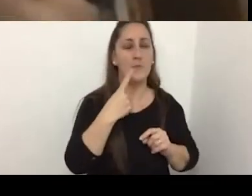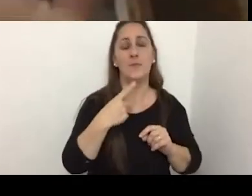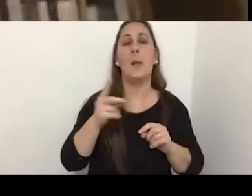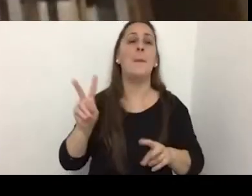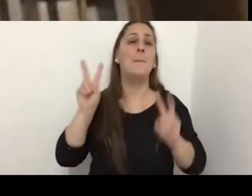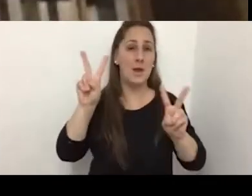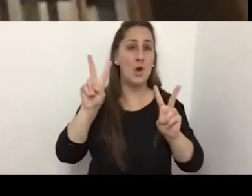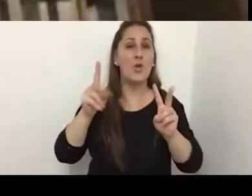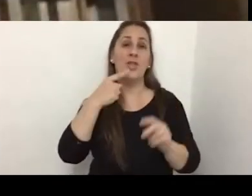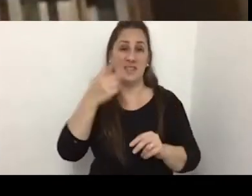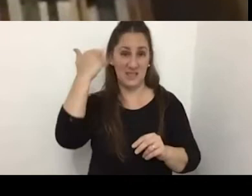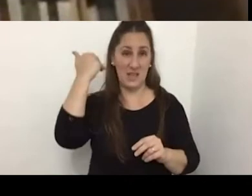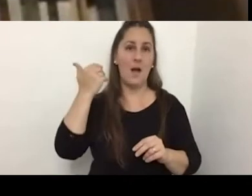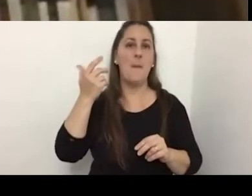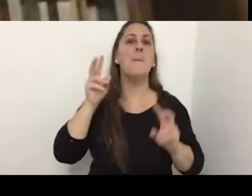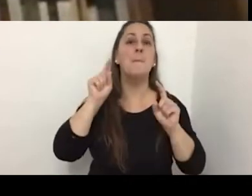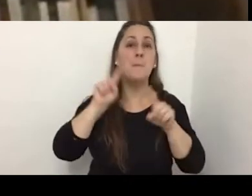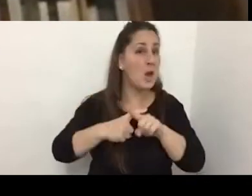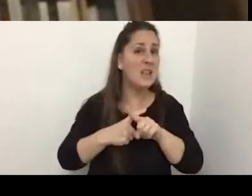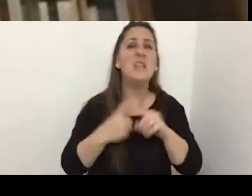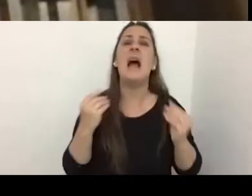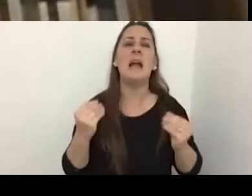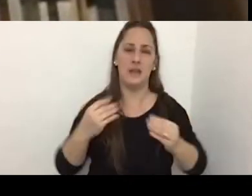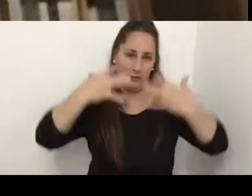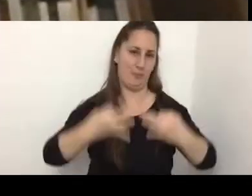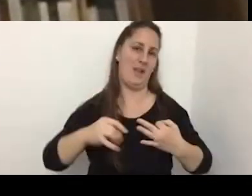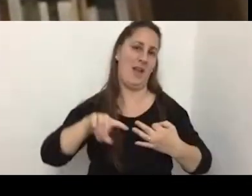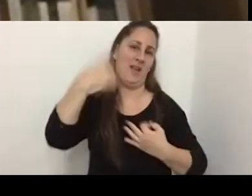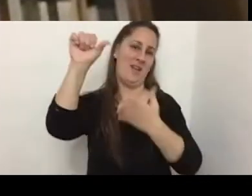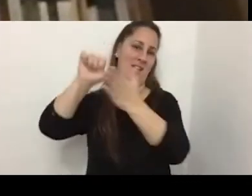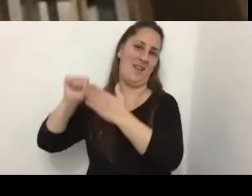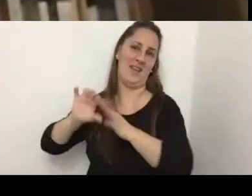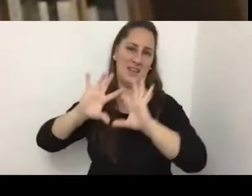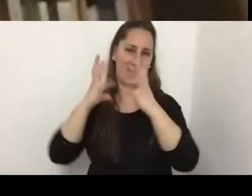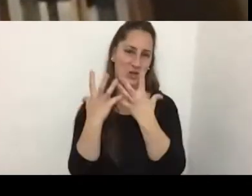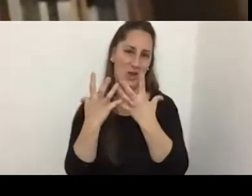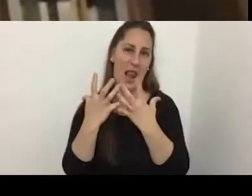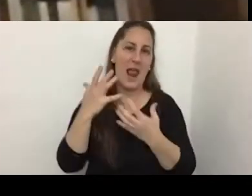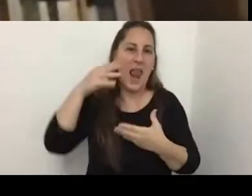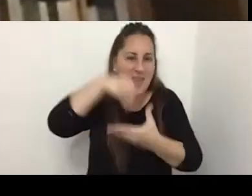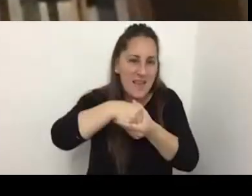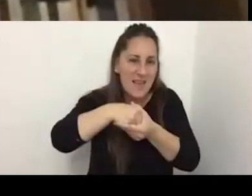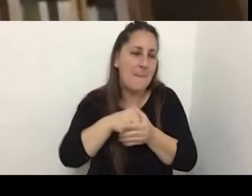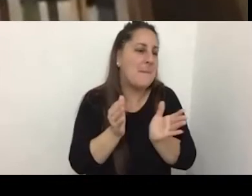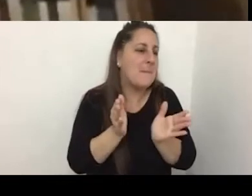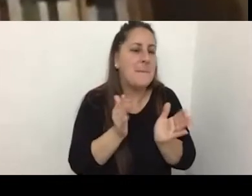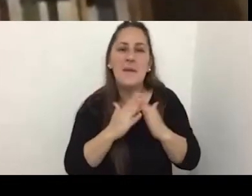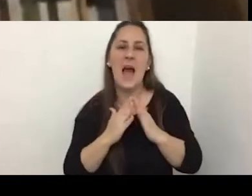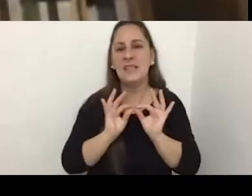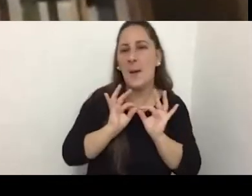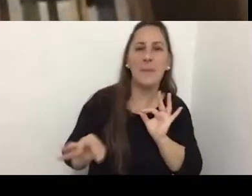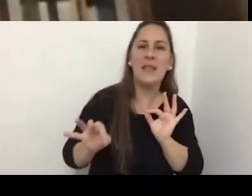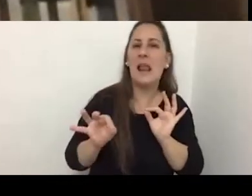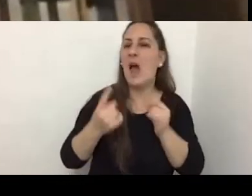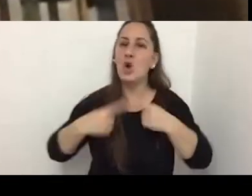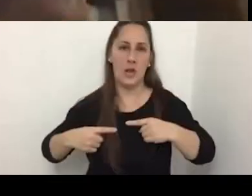la política es la política internacional, no la política de la esquina de mi casa. No la micro, la